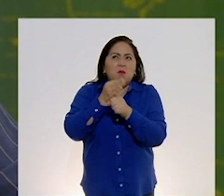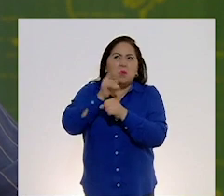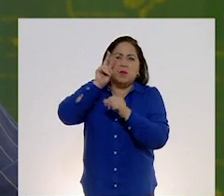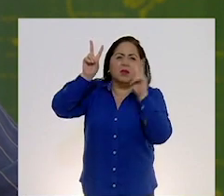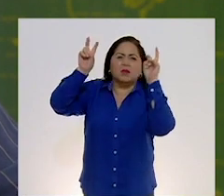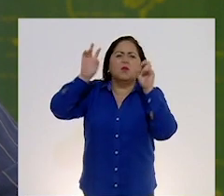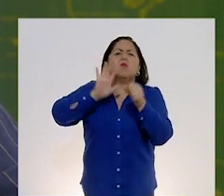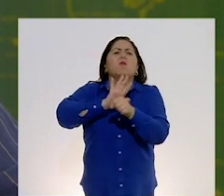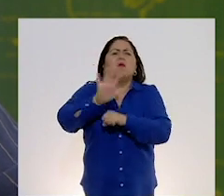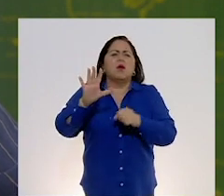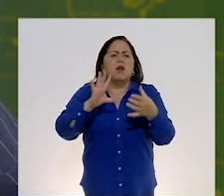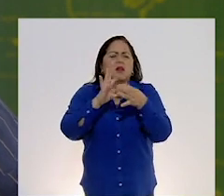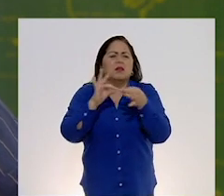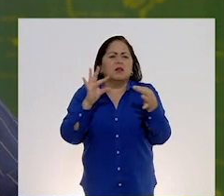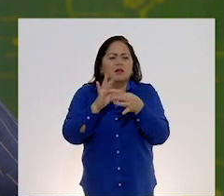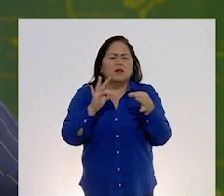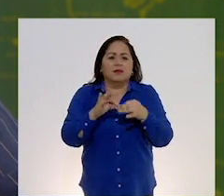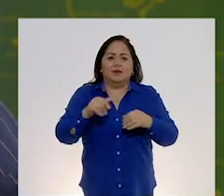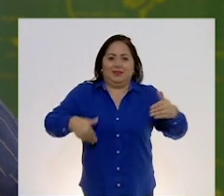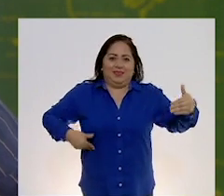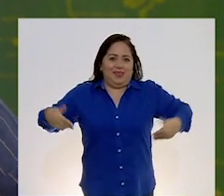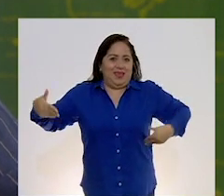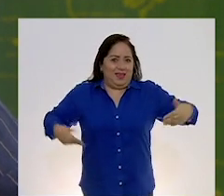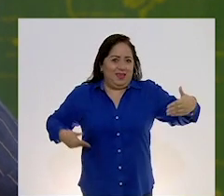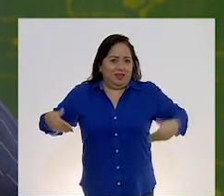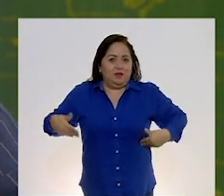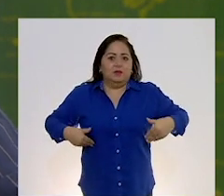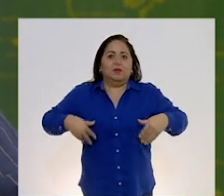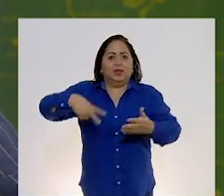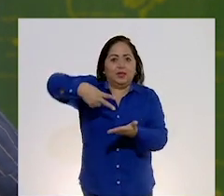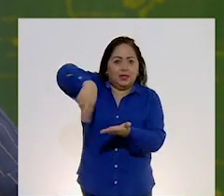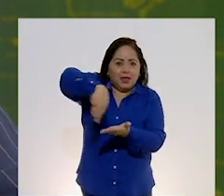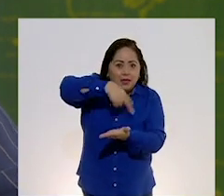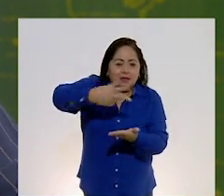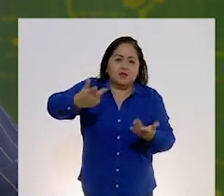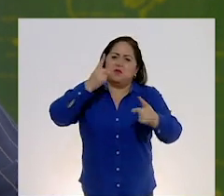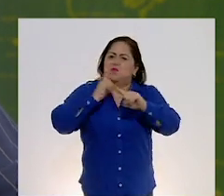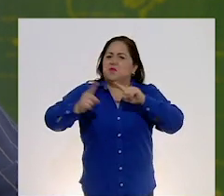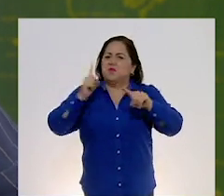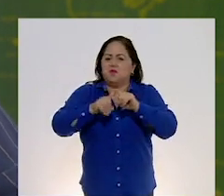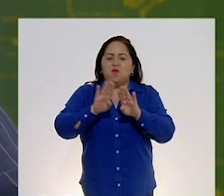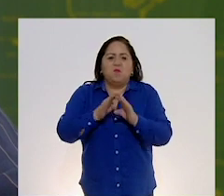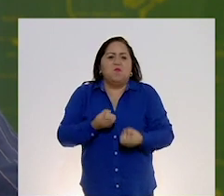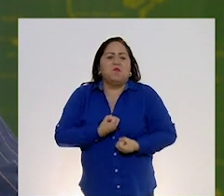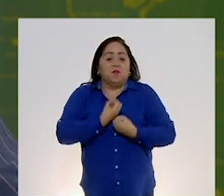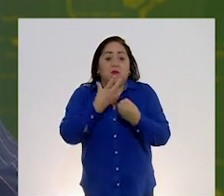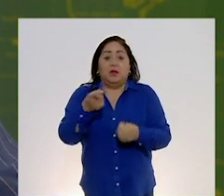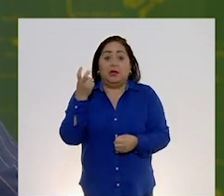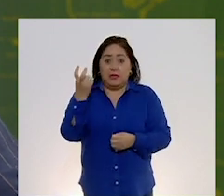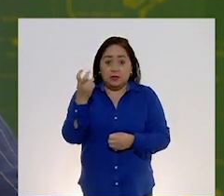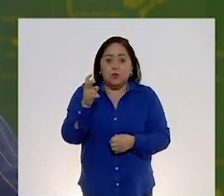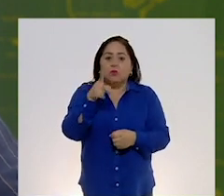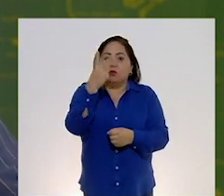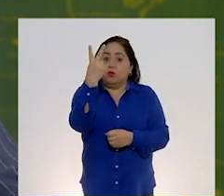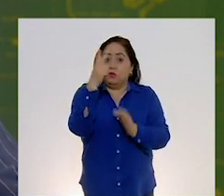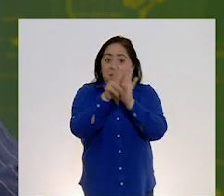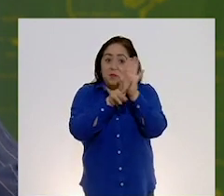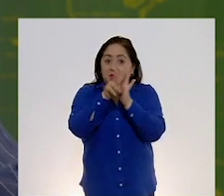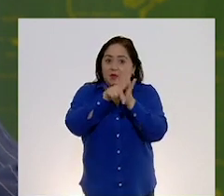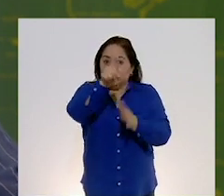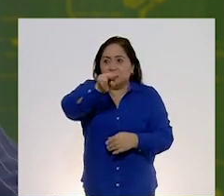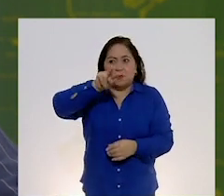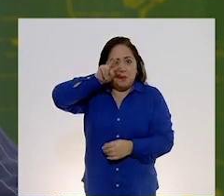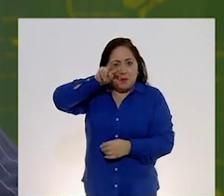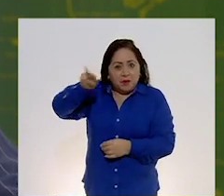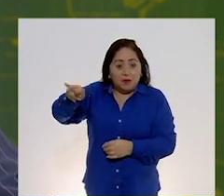relacionado con las representaciones de teatro, danza, entre otras formas de expresión. Para eso seleccionamos dos videos para